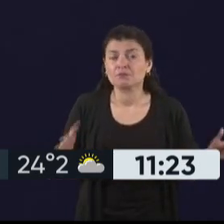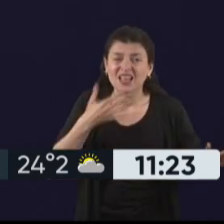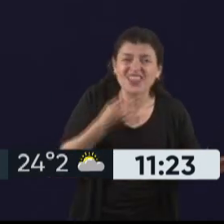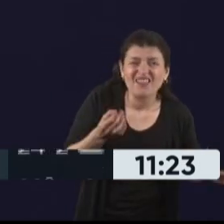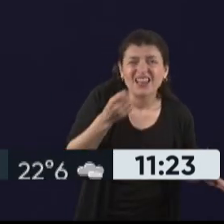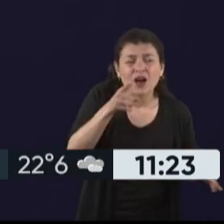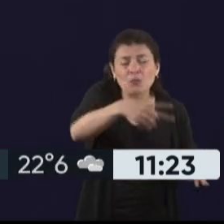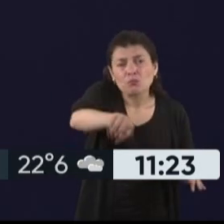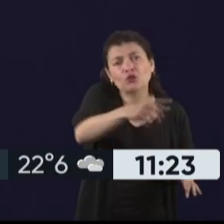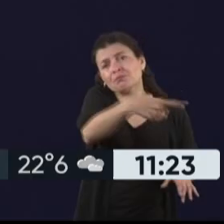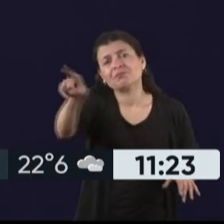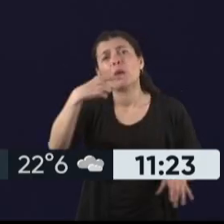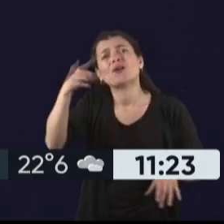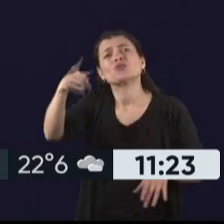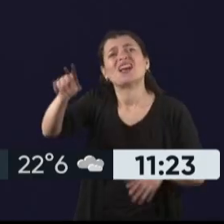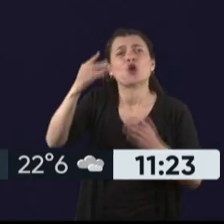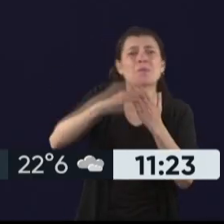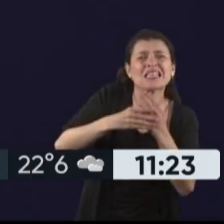que reclamaban